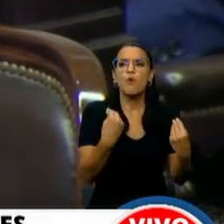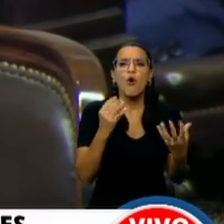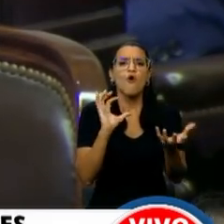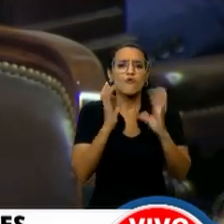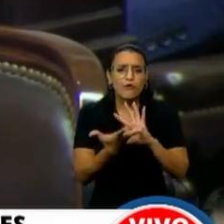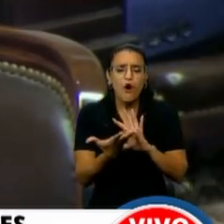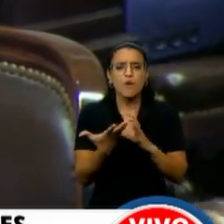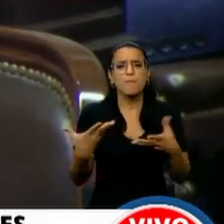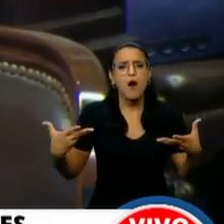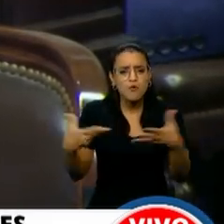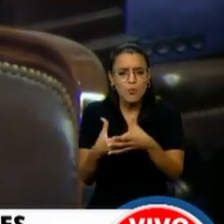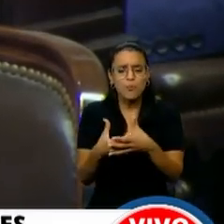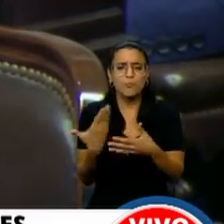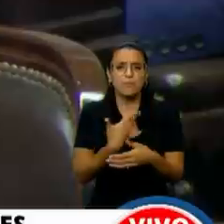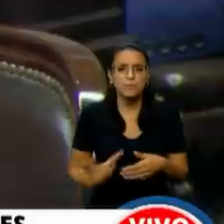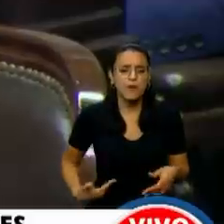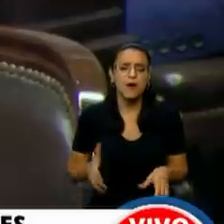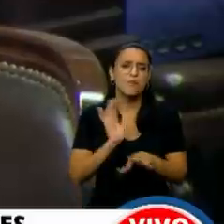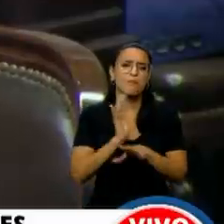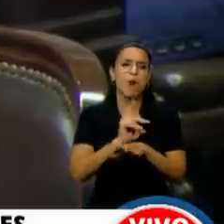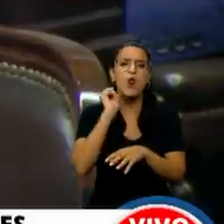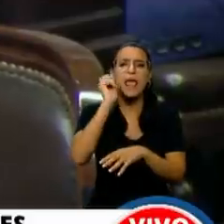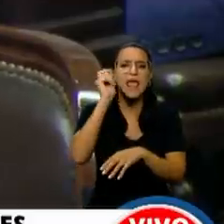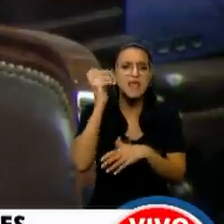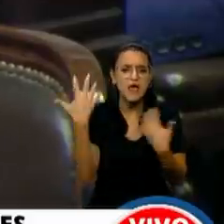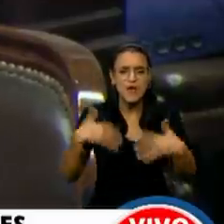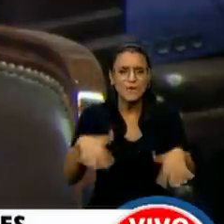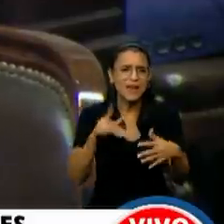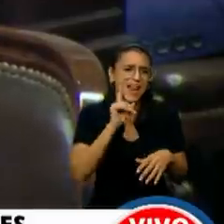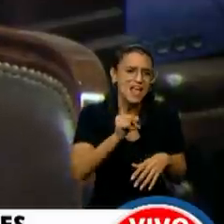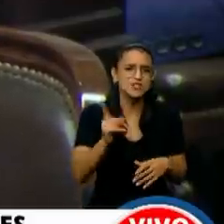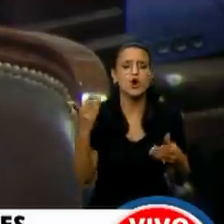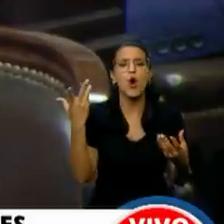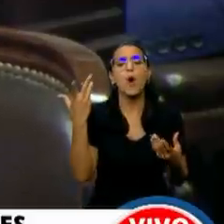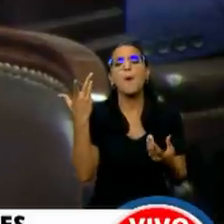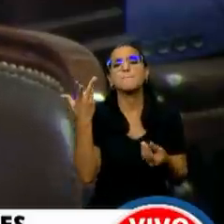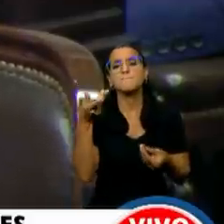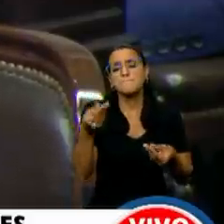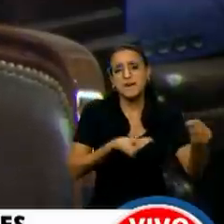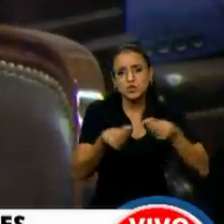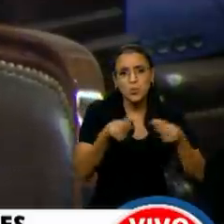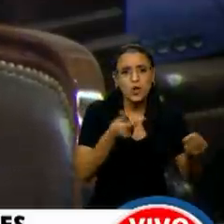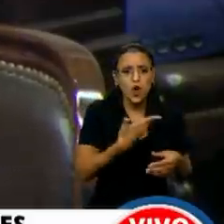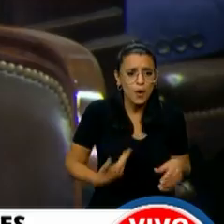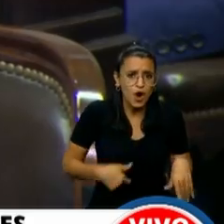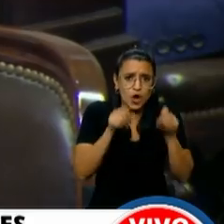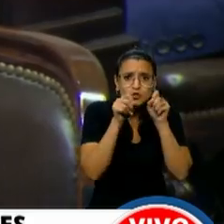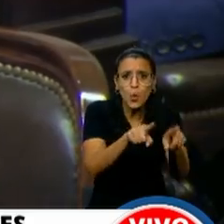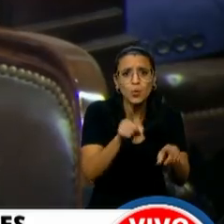en que el oficialismo ha rifado y ha puesto en riesgo el presupuesto de su propio gobierno